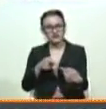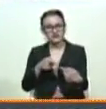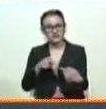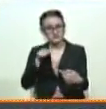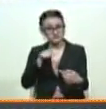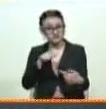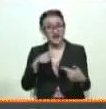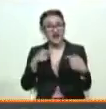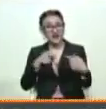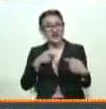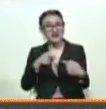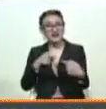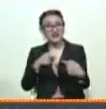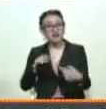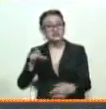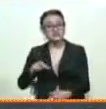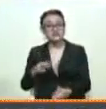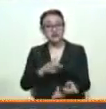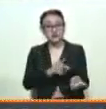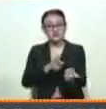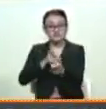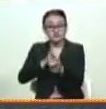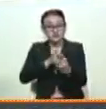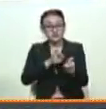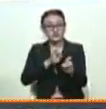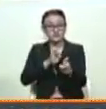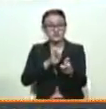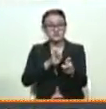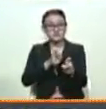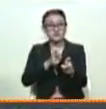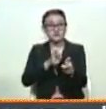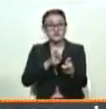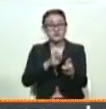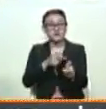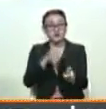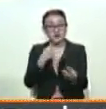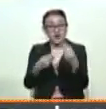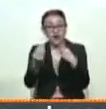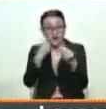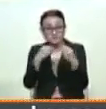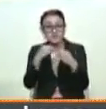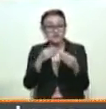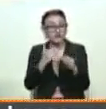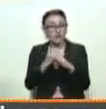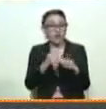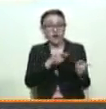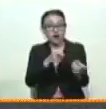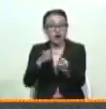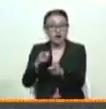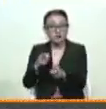Las guerras necesitan armas y las guerras se alimentan de las armas, pues. Entonces es un